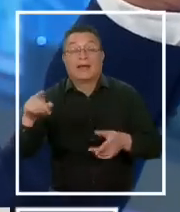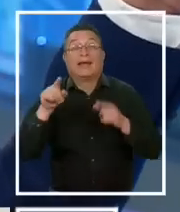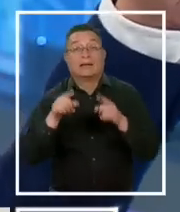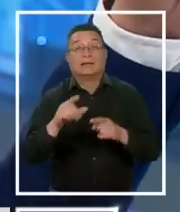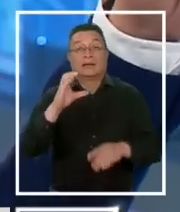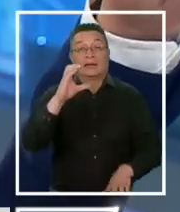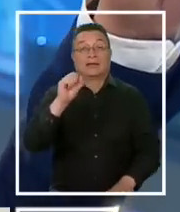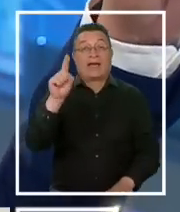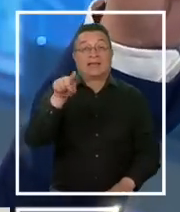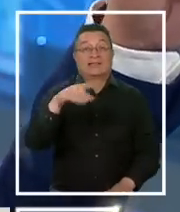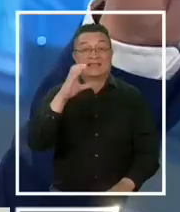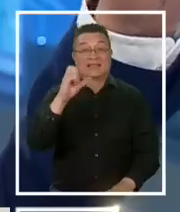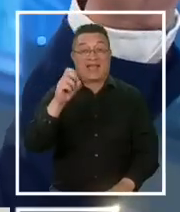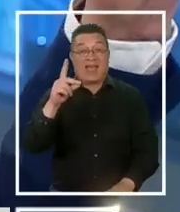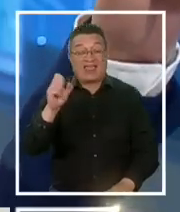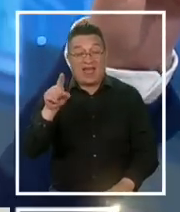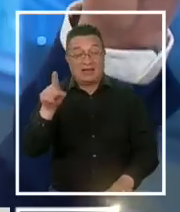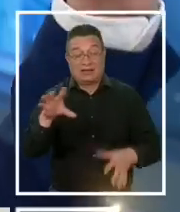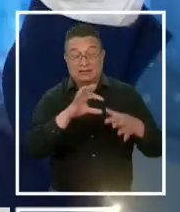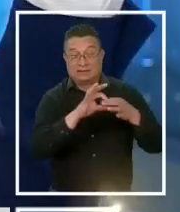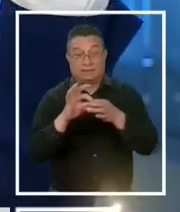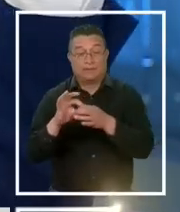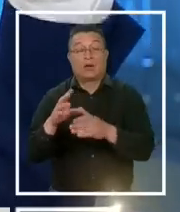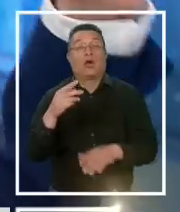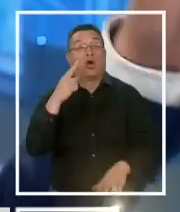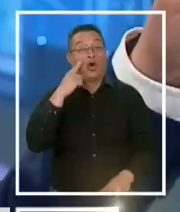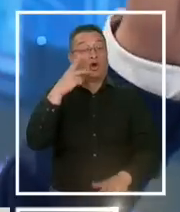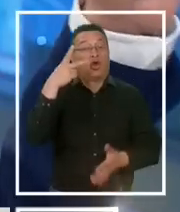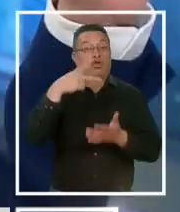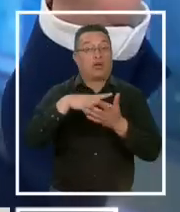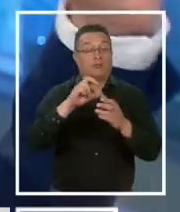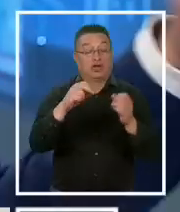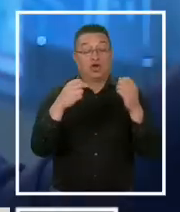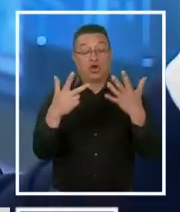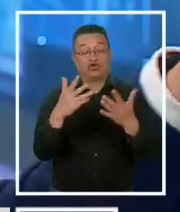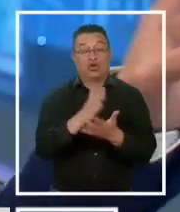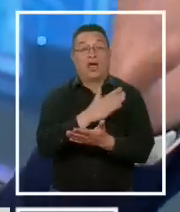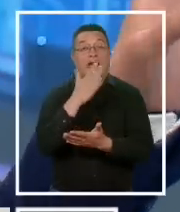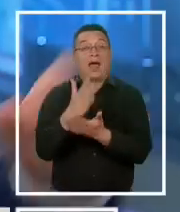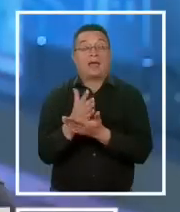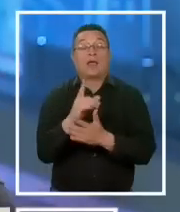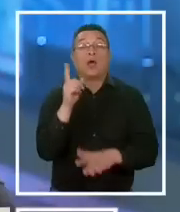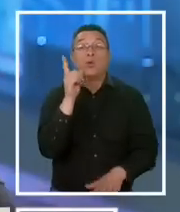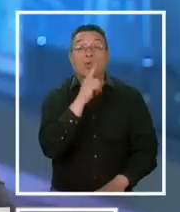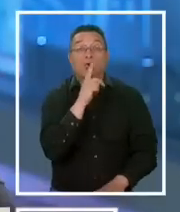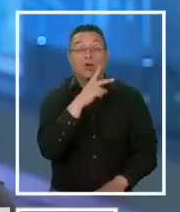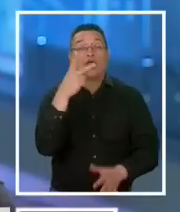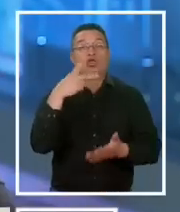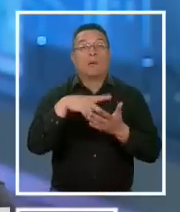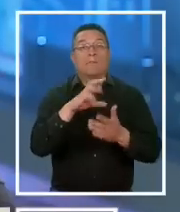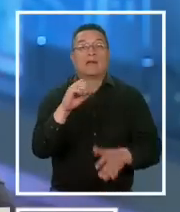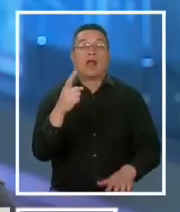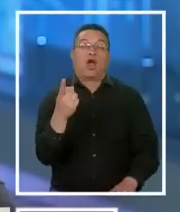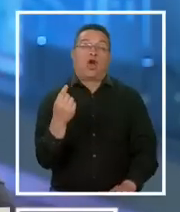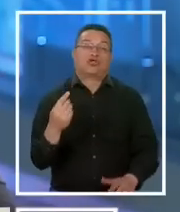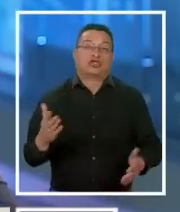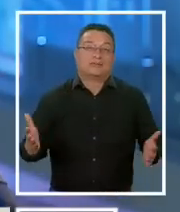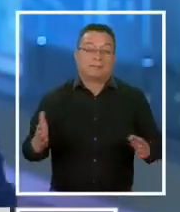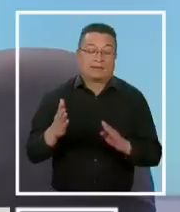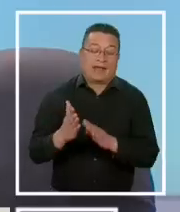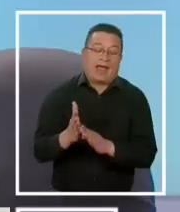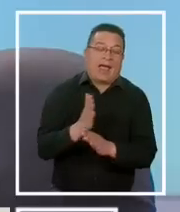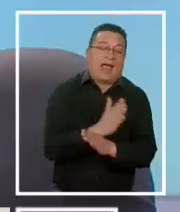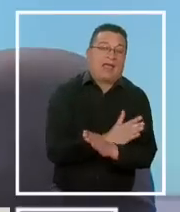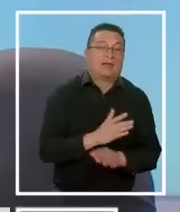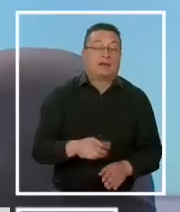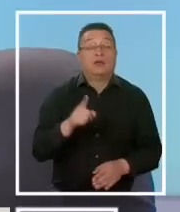hechos del caso cascada ojo son de del 2008 al último hecho sino que son del 2011 ya otra parte del